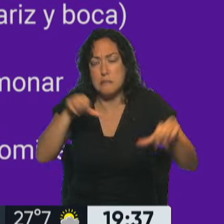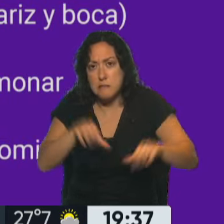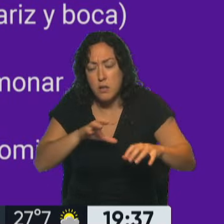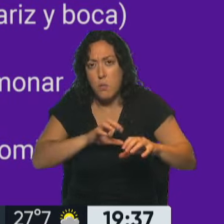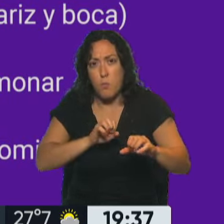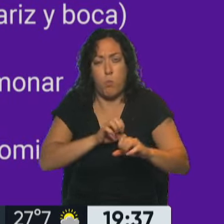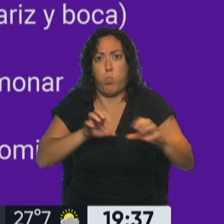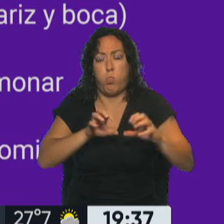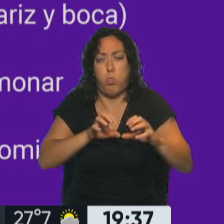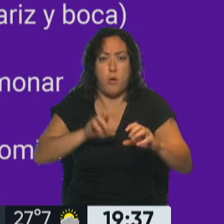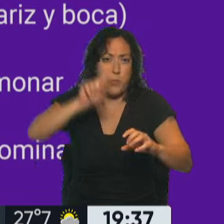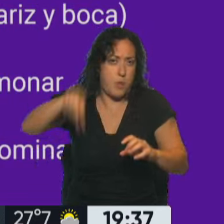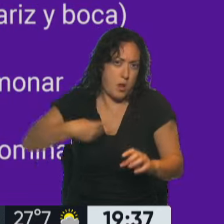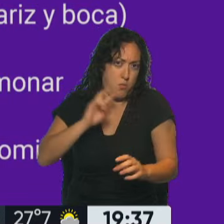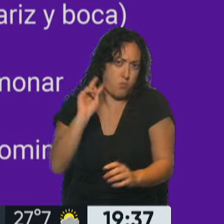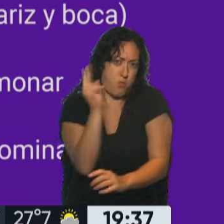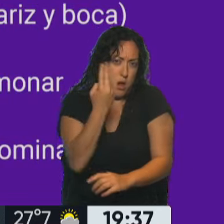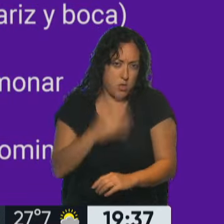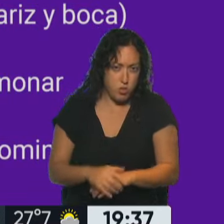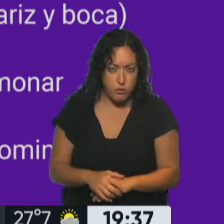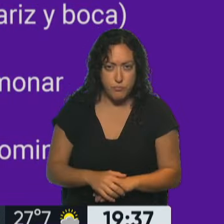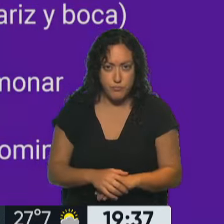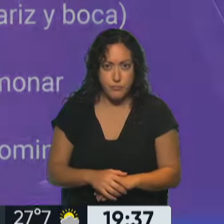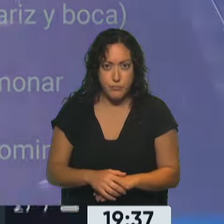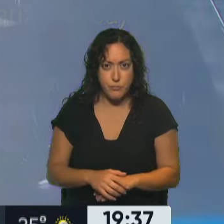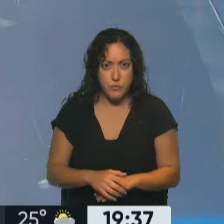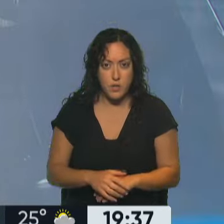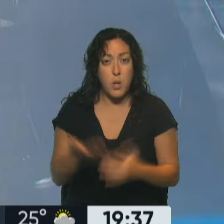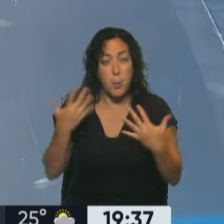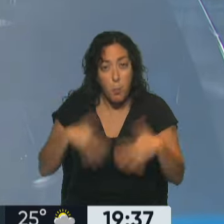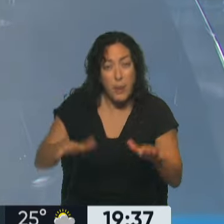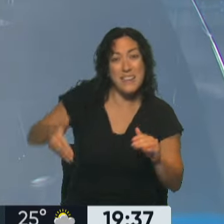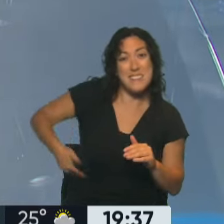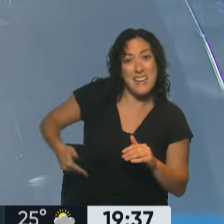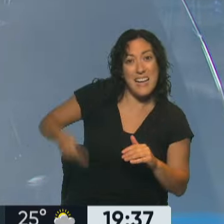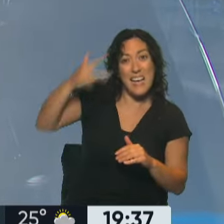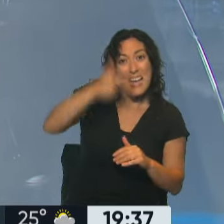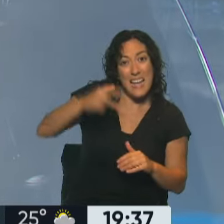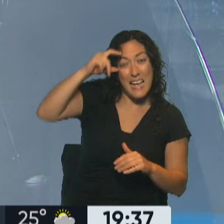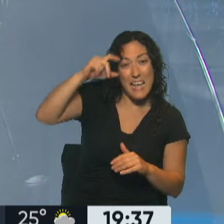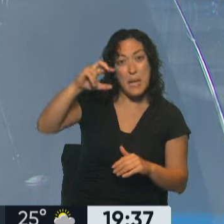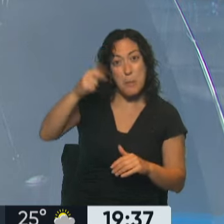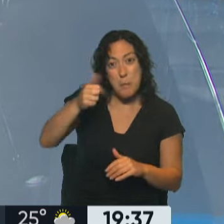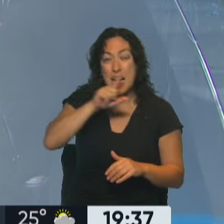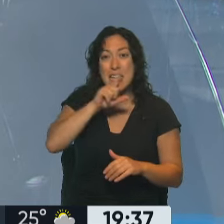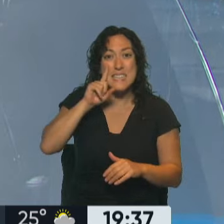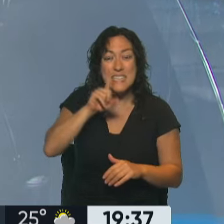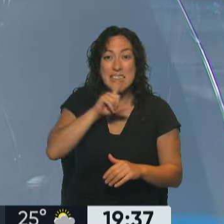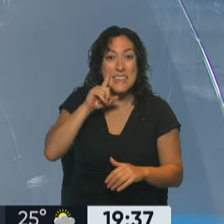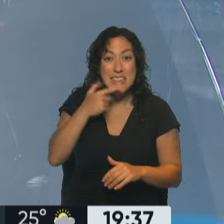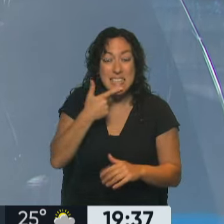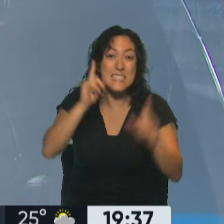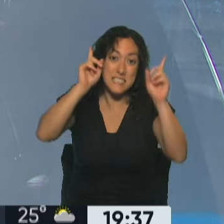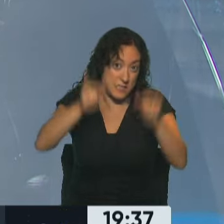shock y a la muerte o sea hay que tener mucho cuidado puede provocar hepatitis también el dengue no solo el dengue hay